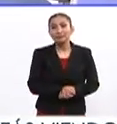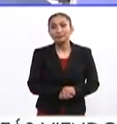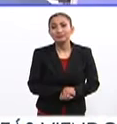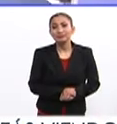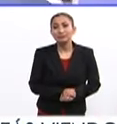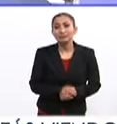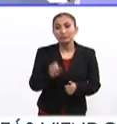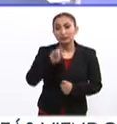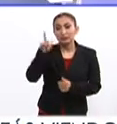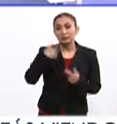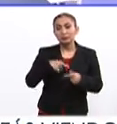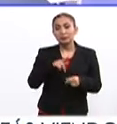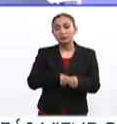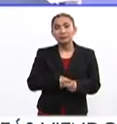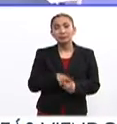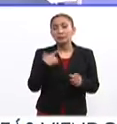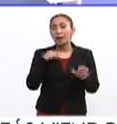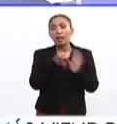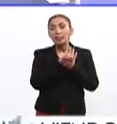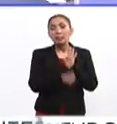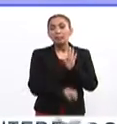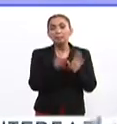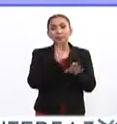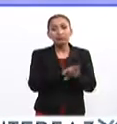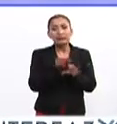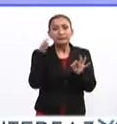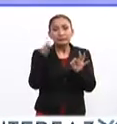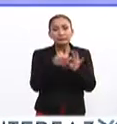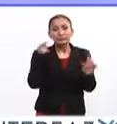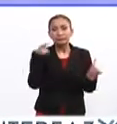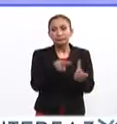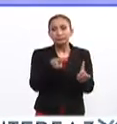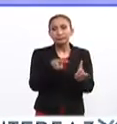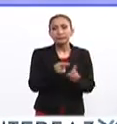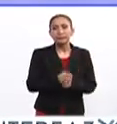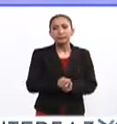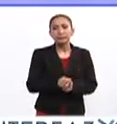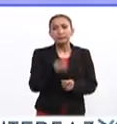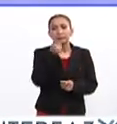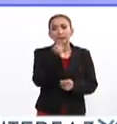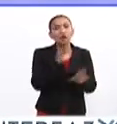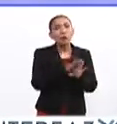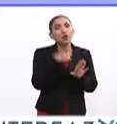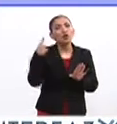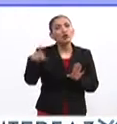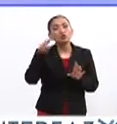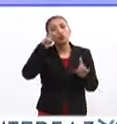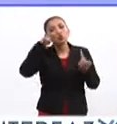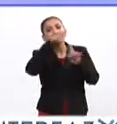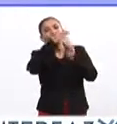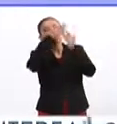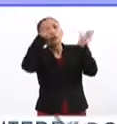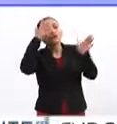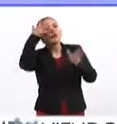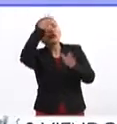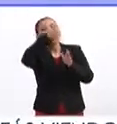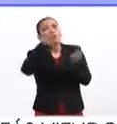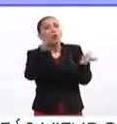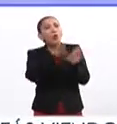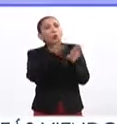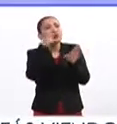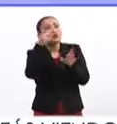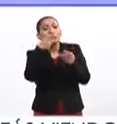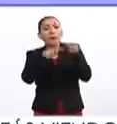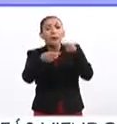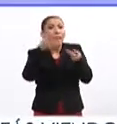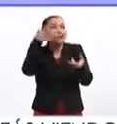profesionales y personales. Para ejemplificar más concretamente este aspecto, Karina, dinos cómo cambió tu perspectiva de tu futuro, es decir, ¿cuáles son